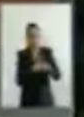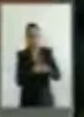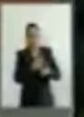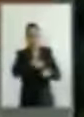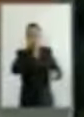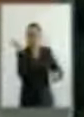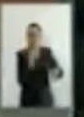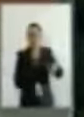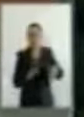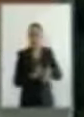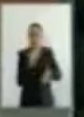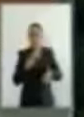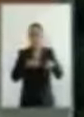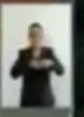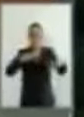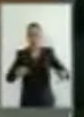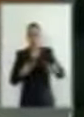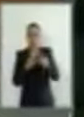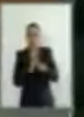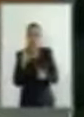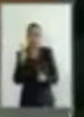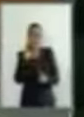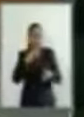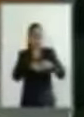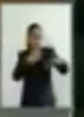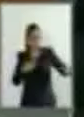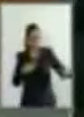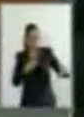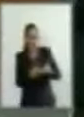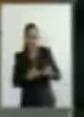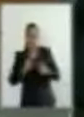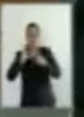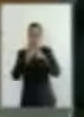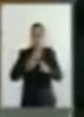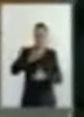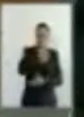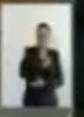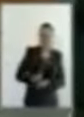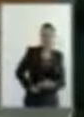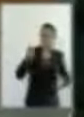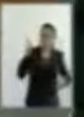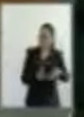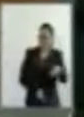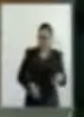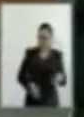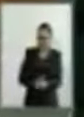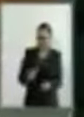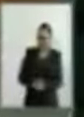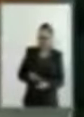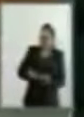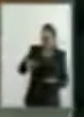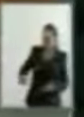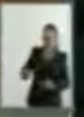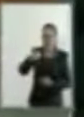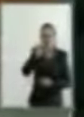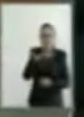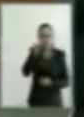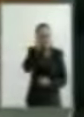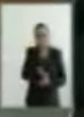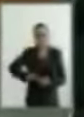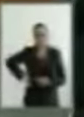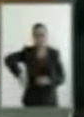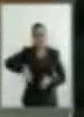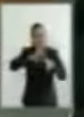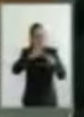porque ya no perteneces a un grupo parlamentario, me parece que es totalmente pertinente lo que aquí Encinas nos acaba de